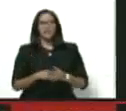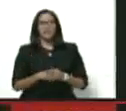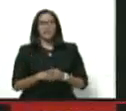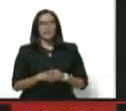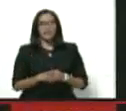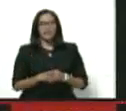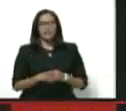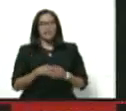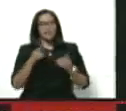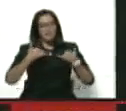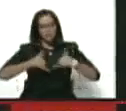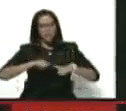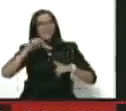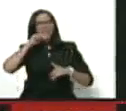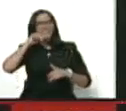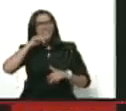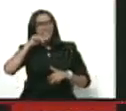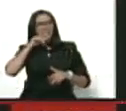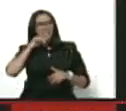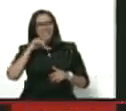tu hija, que está tu nieta Dana,